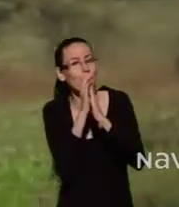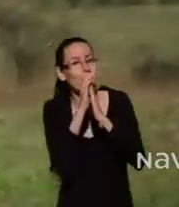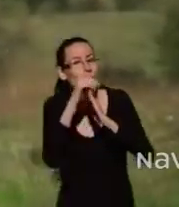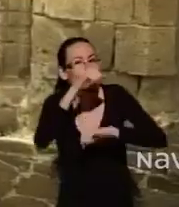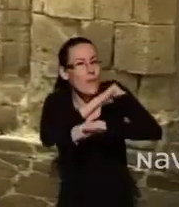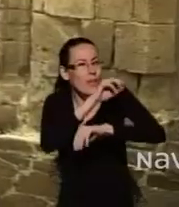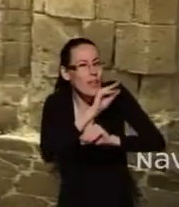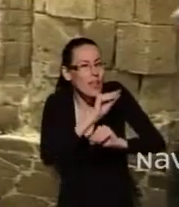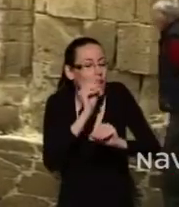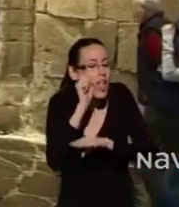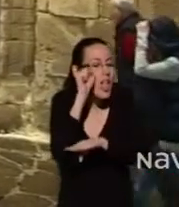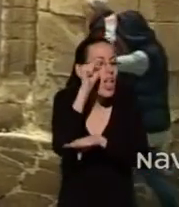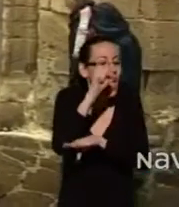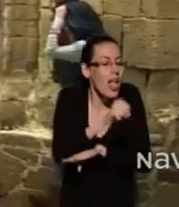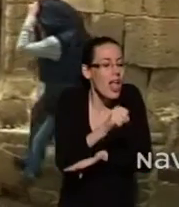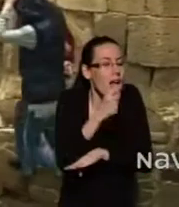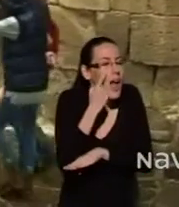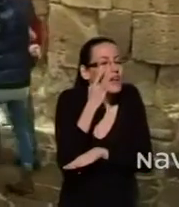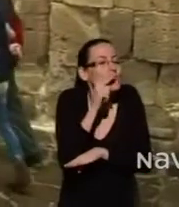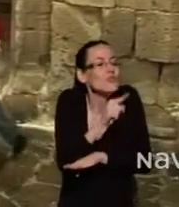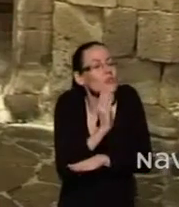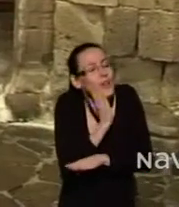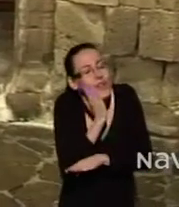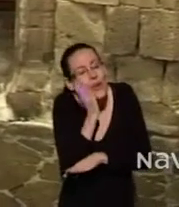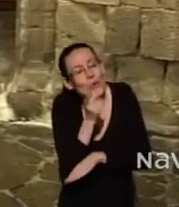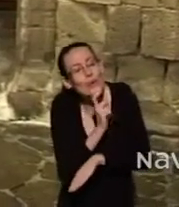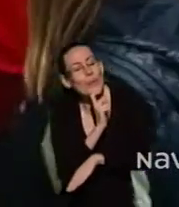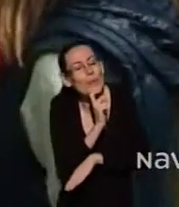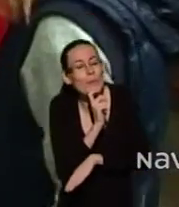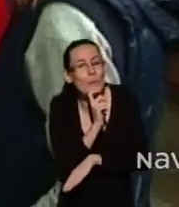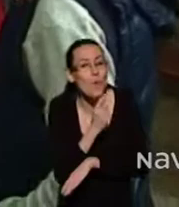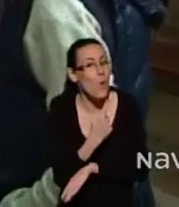tienes. Quisiera volverme yedra.